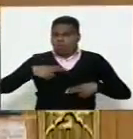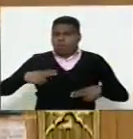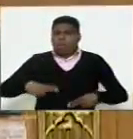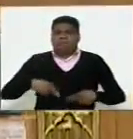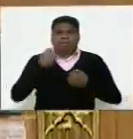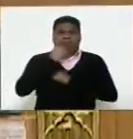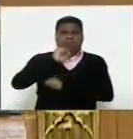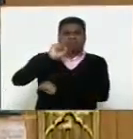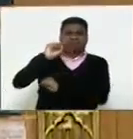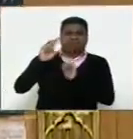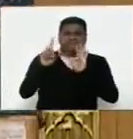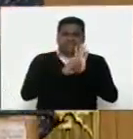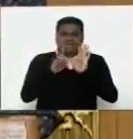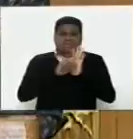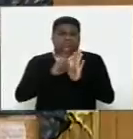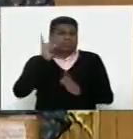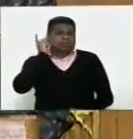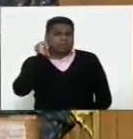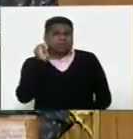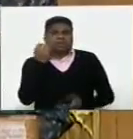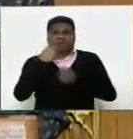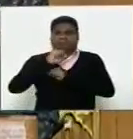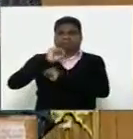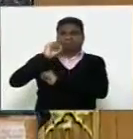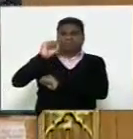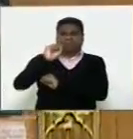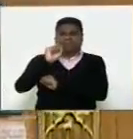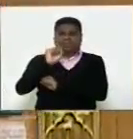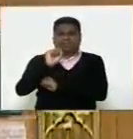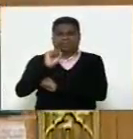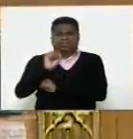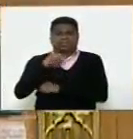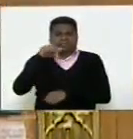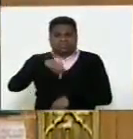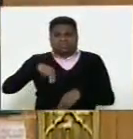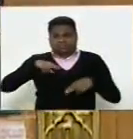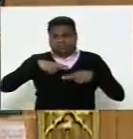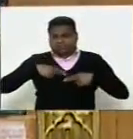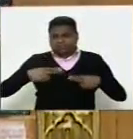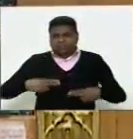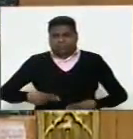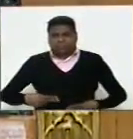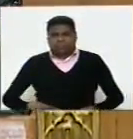los derechos de la mujer es la defensa de los derechos de esta humanidad.